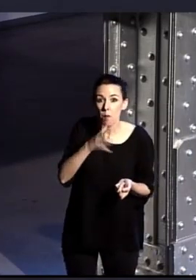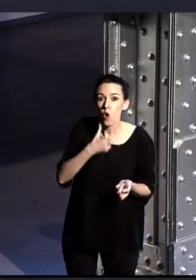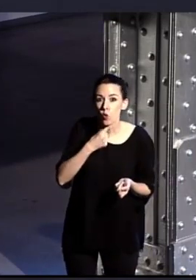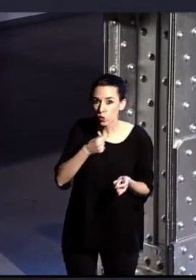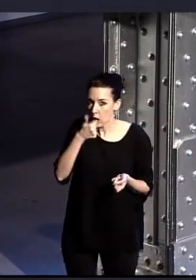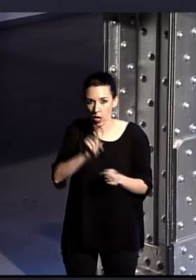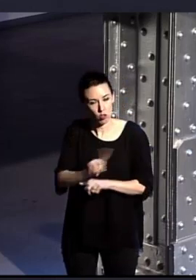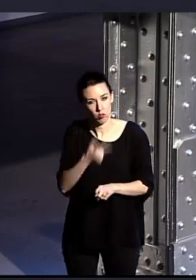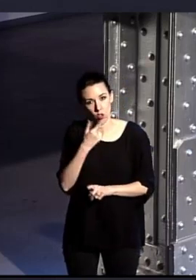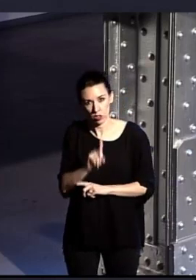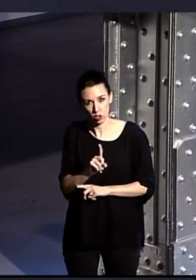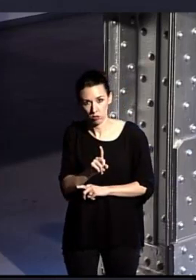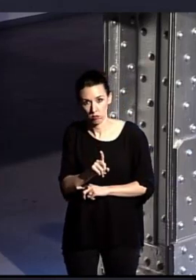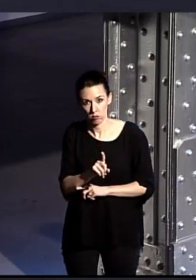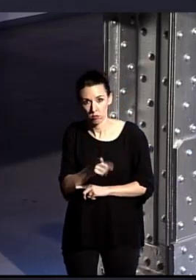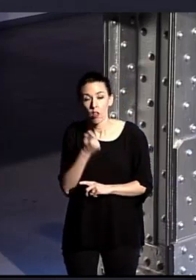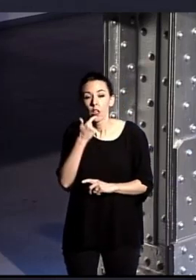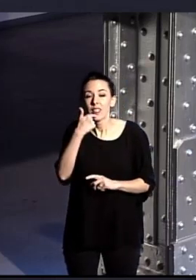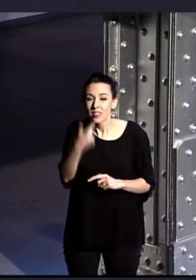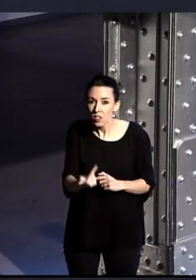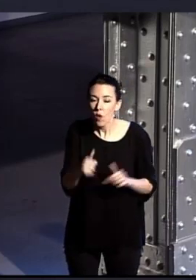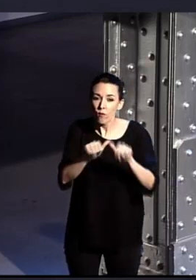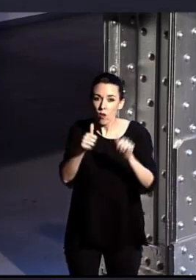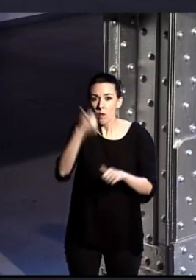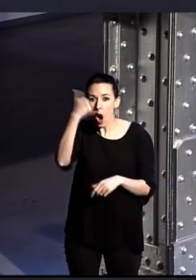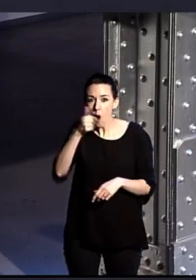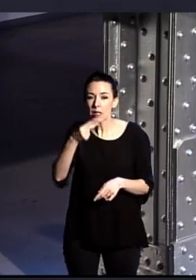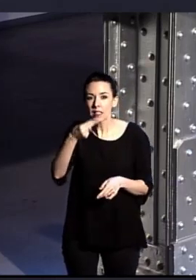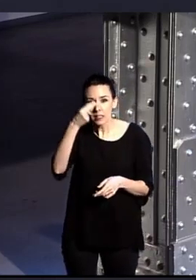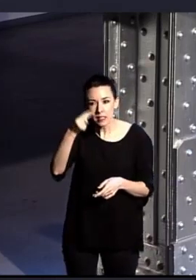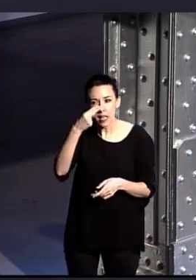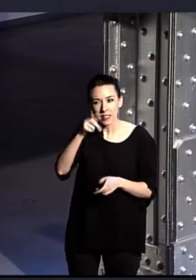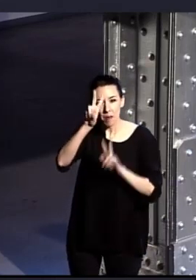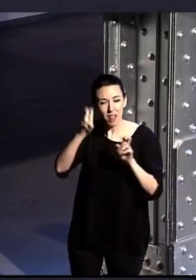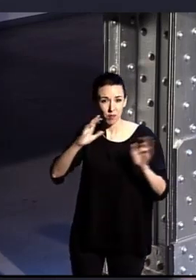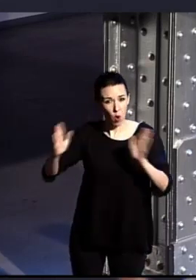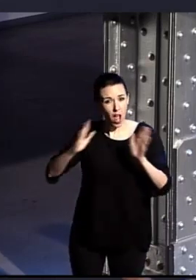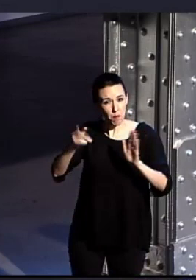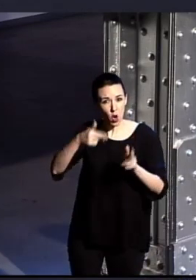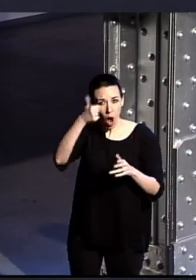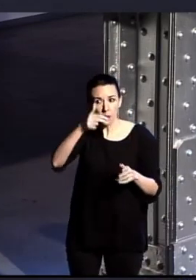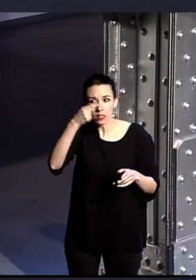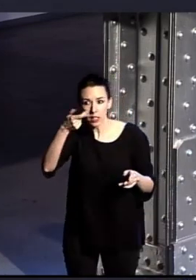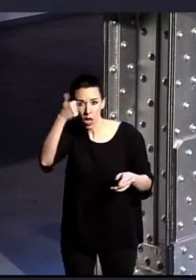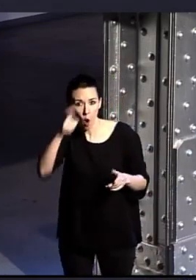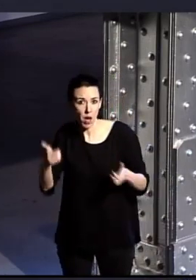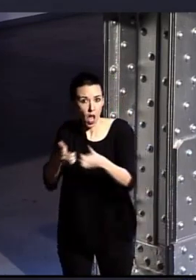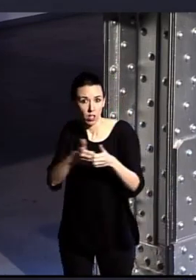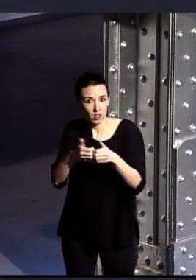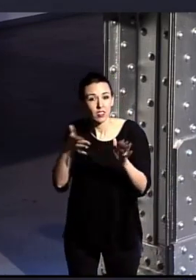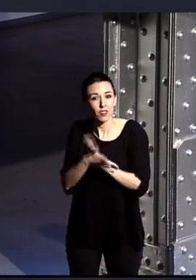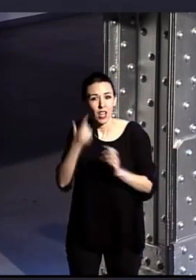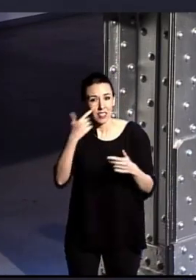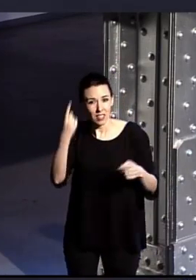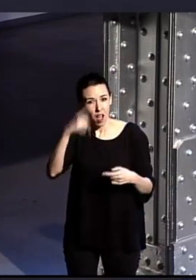gusten, sino que de alguna manera los hombres se interesaban mucho por los hombres en ese momento también. Era la época de los